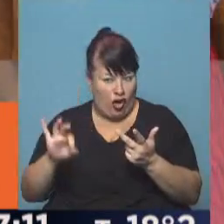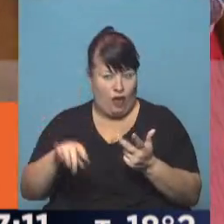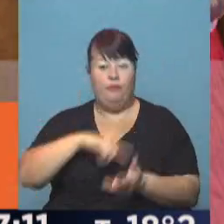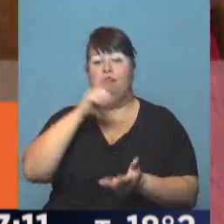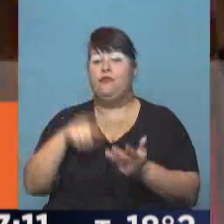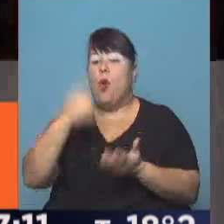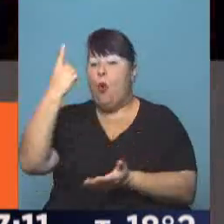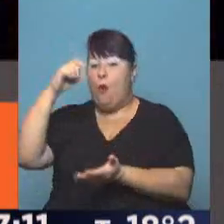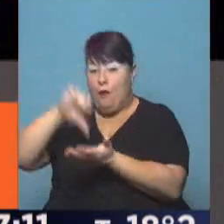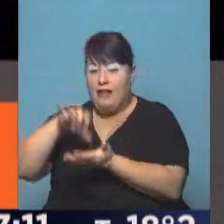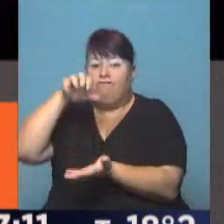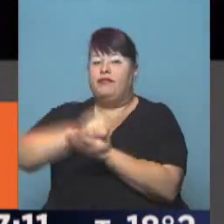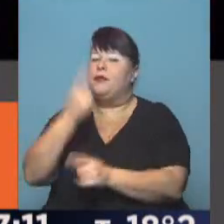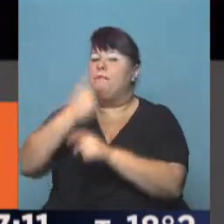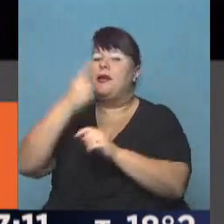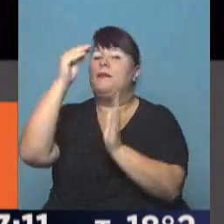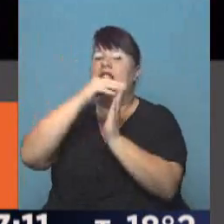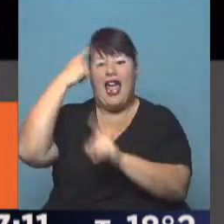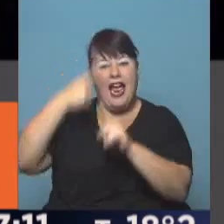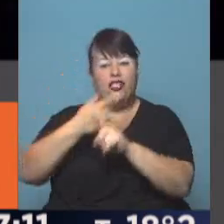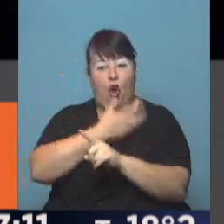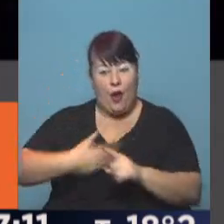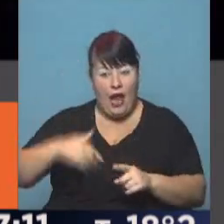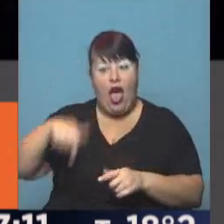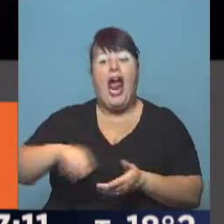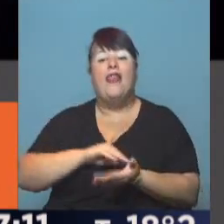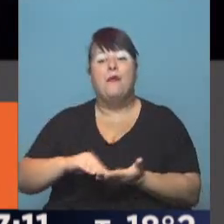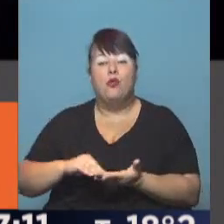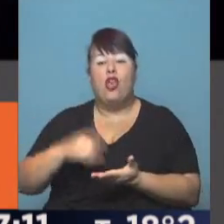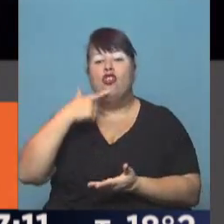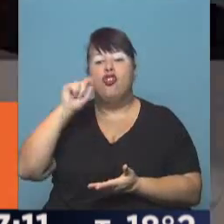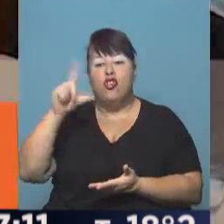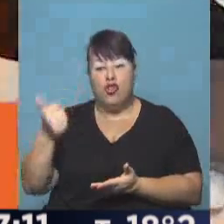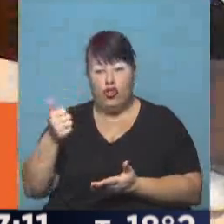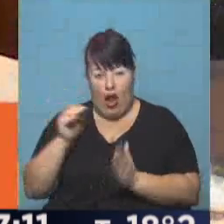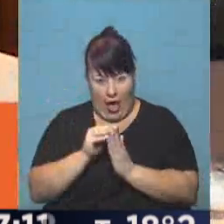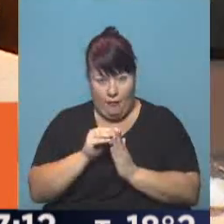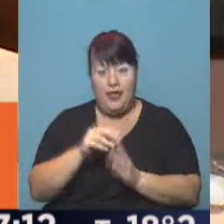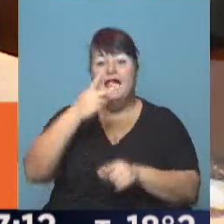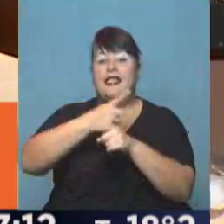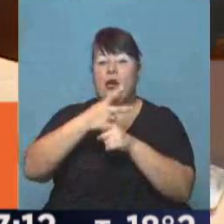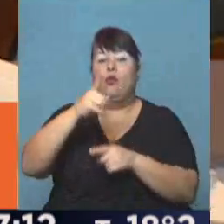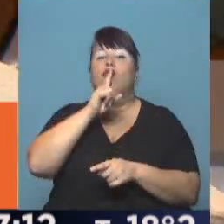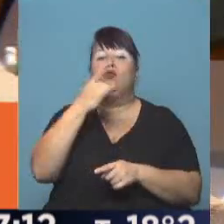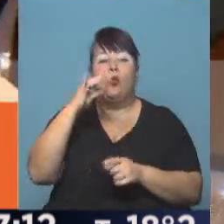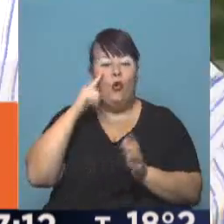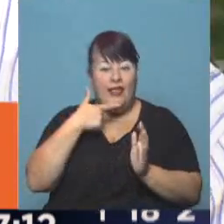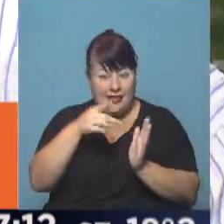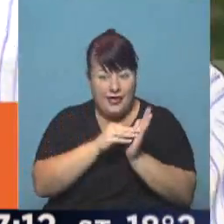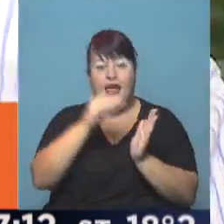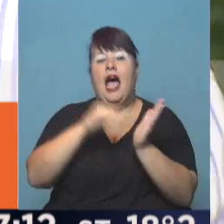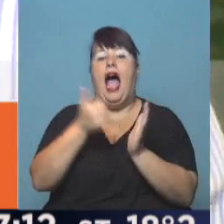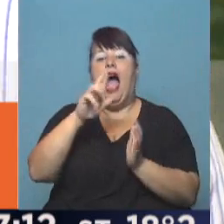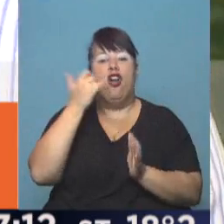tanto que un país reservó el primer puesto para el ex gobernador y actual diputado felipe solá secundado por mirtha tundis y